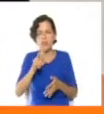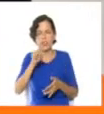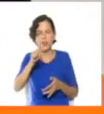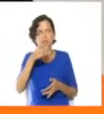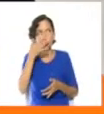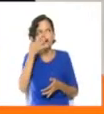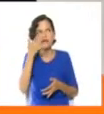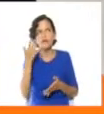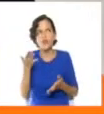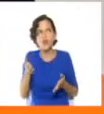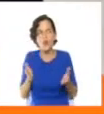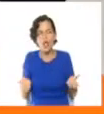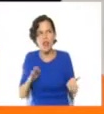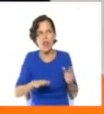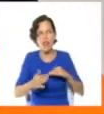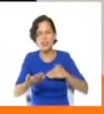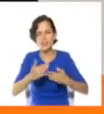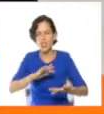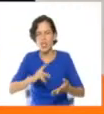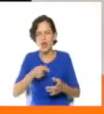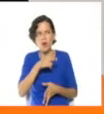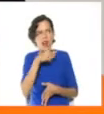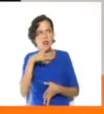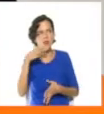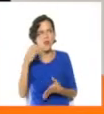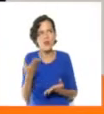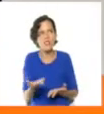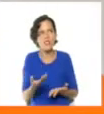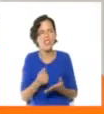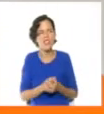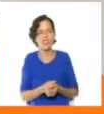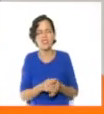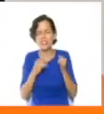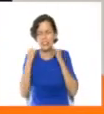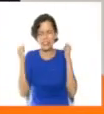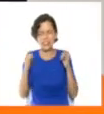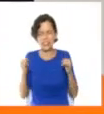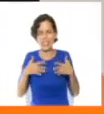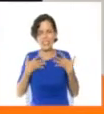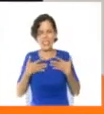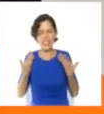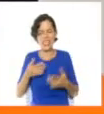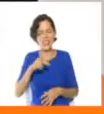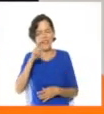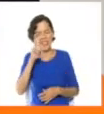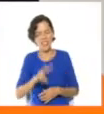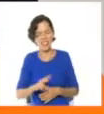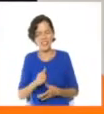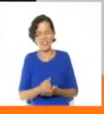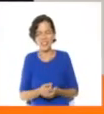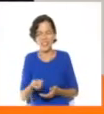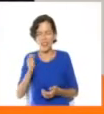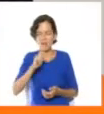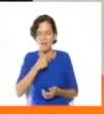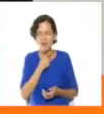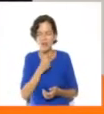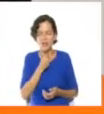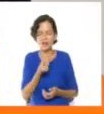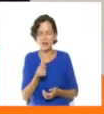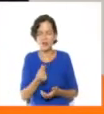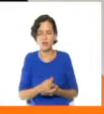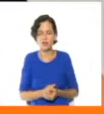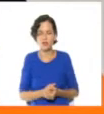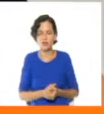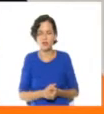yaca, huele a gaita, huele a dulce de lechosa. Qué alegría de verdad este mes tan agradable. Y sin más